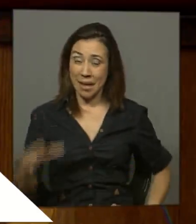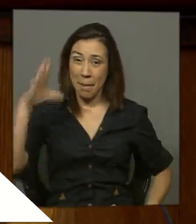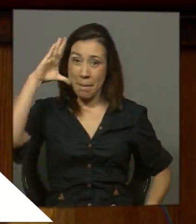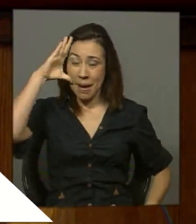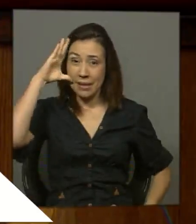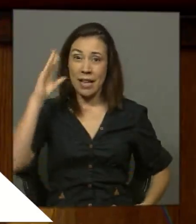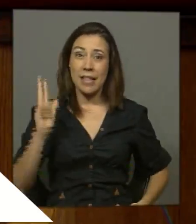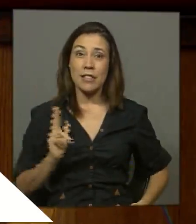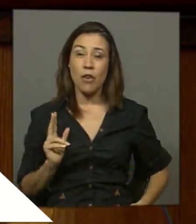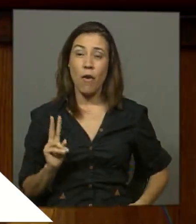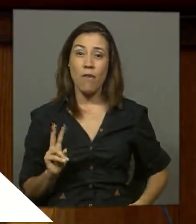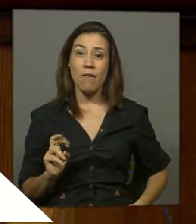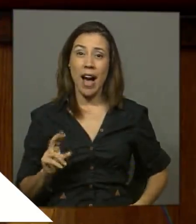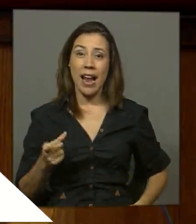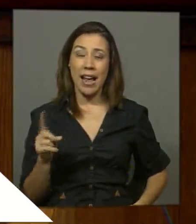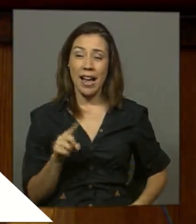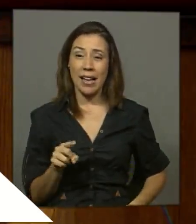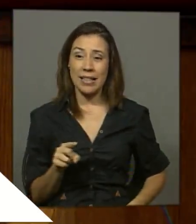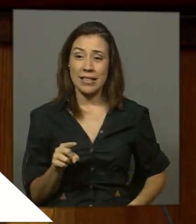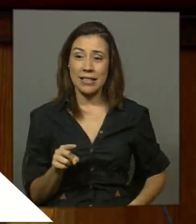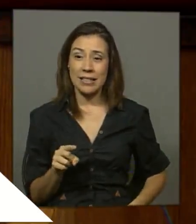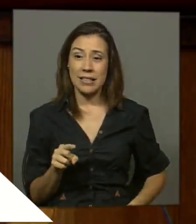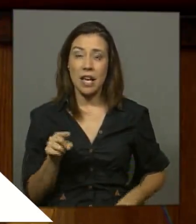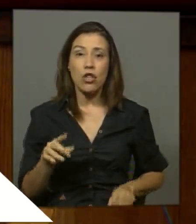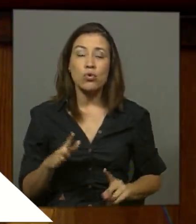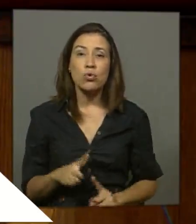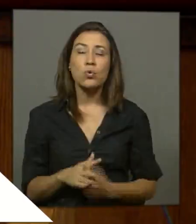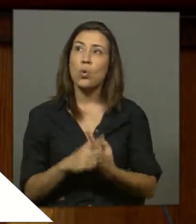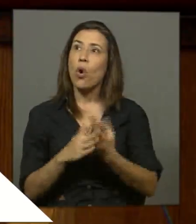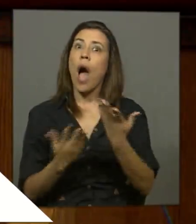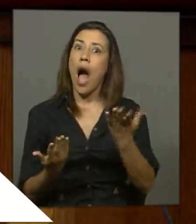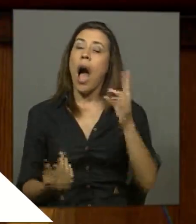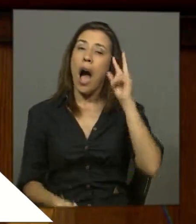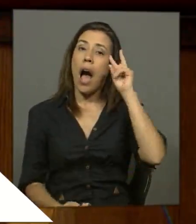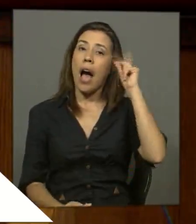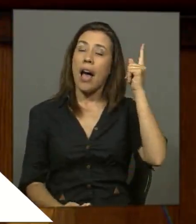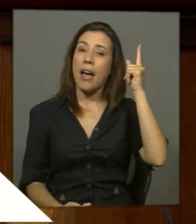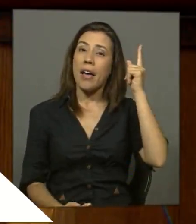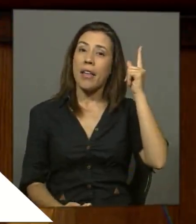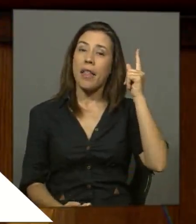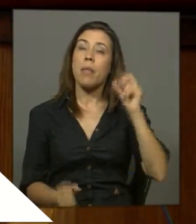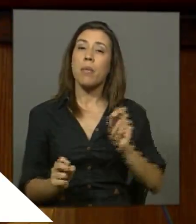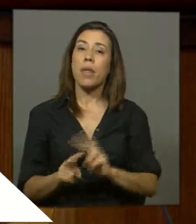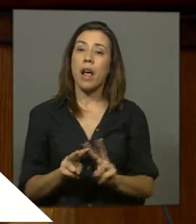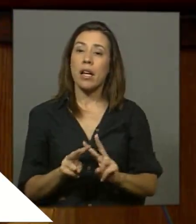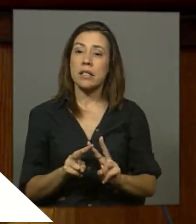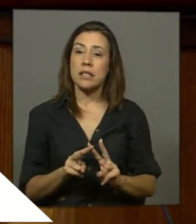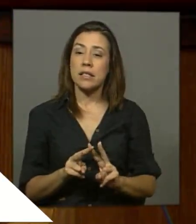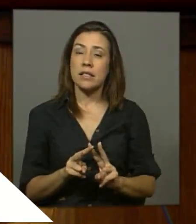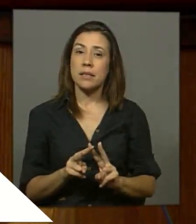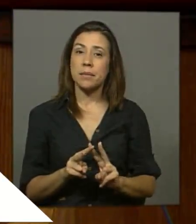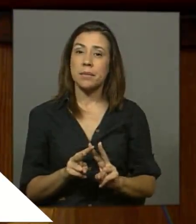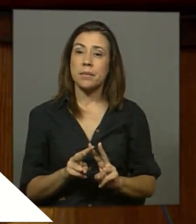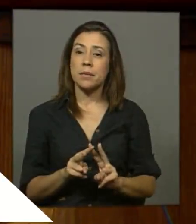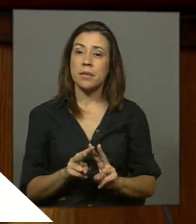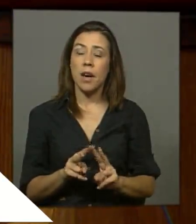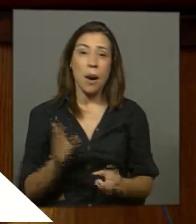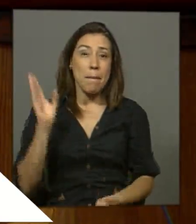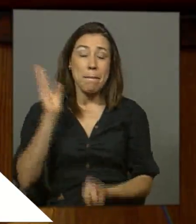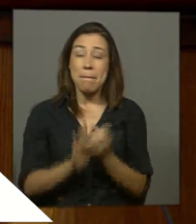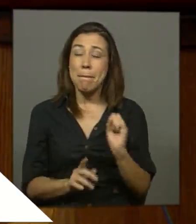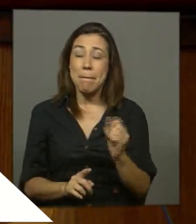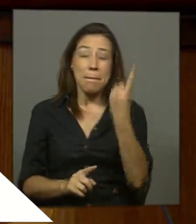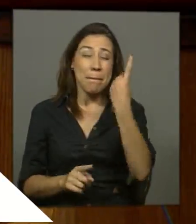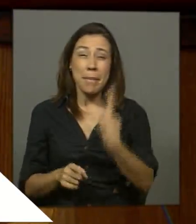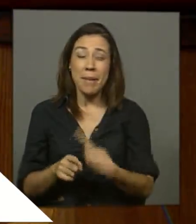y monseñor Vargas del cual surgió la idea de llevar a cabo esta inédita